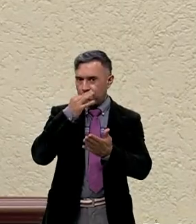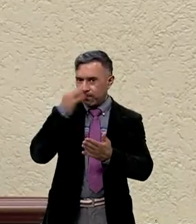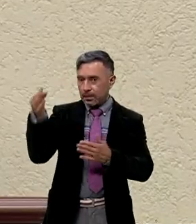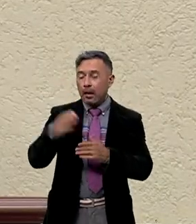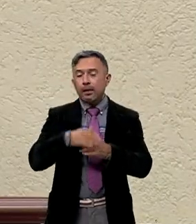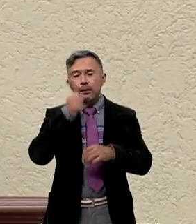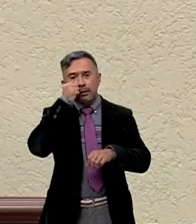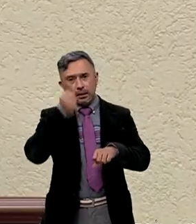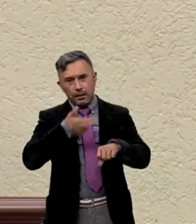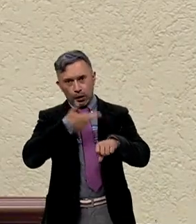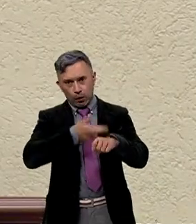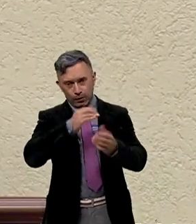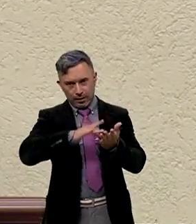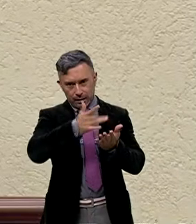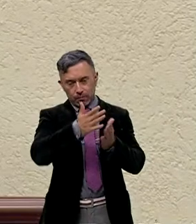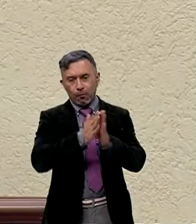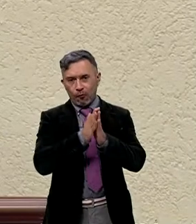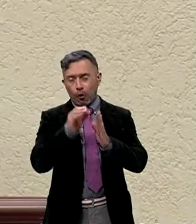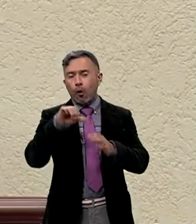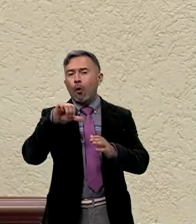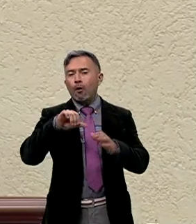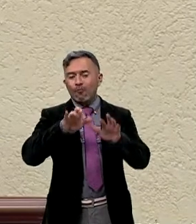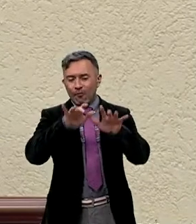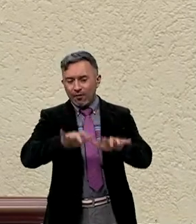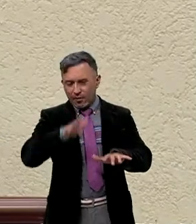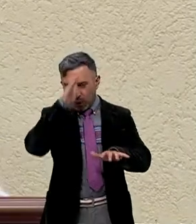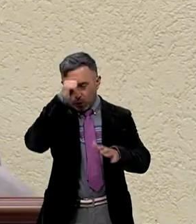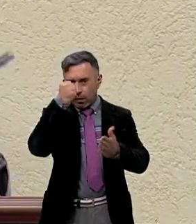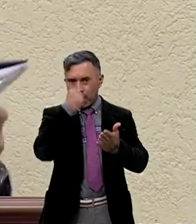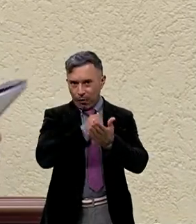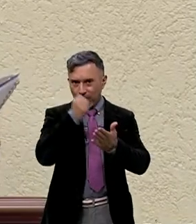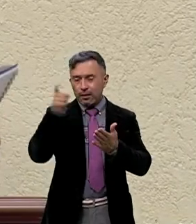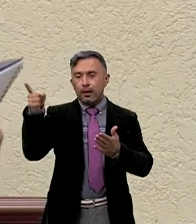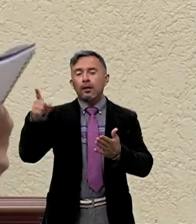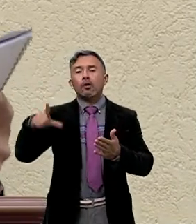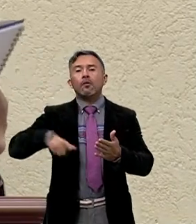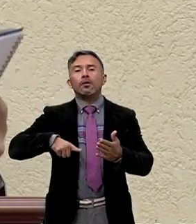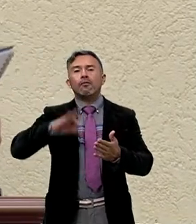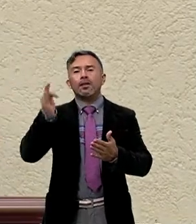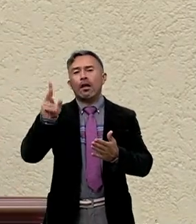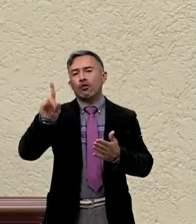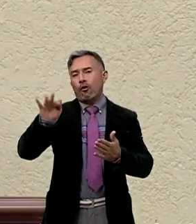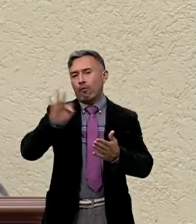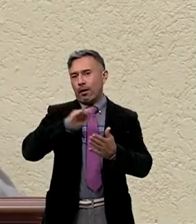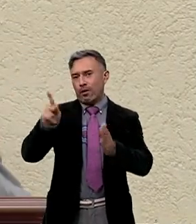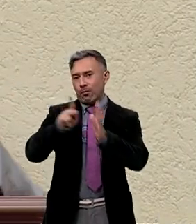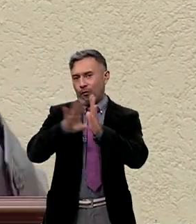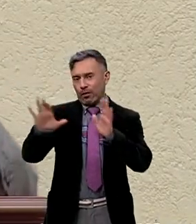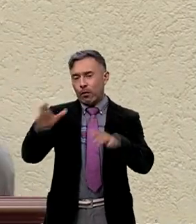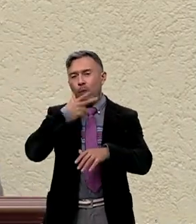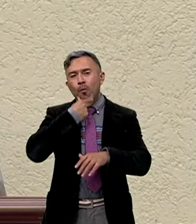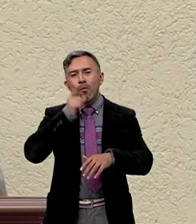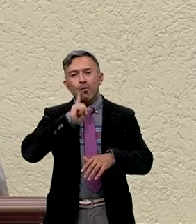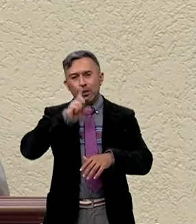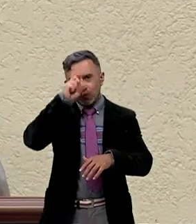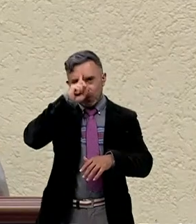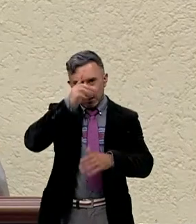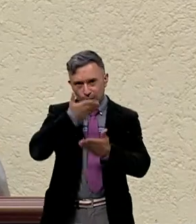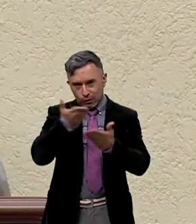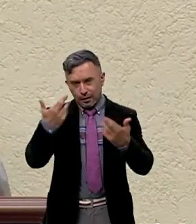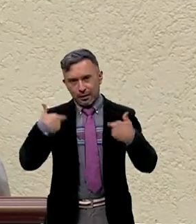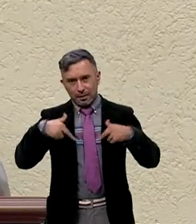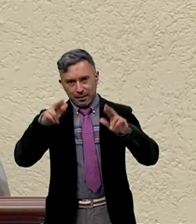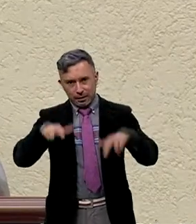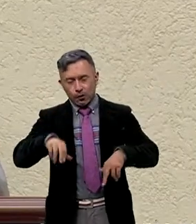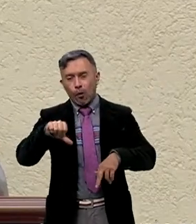las gestiones necesarias para publicar el acuerdo aprobado en el diario oficial de la federación señoras y señores consejeros y representantes se agotaron